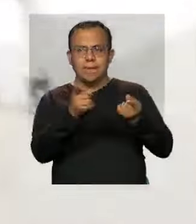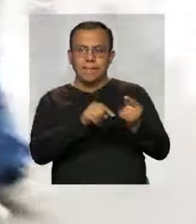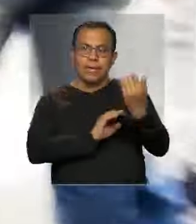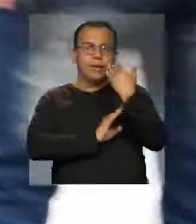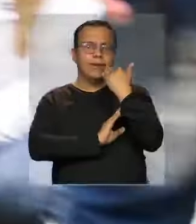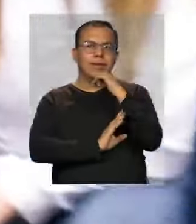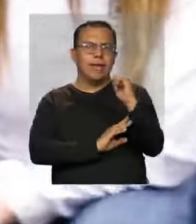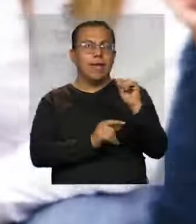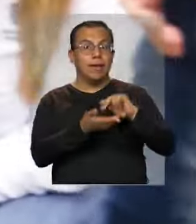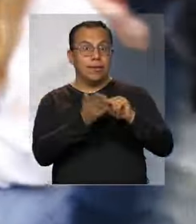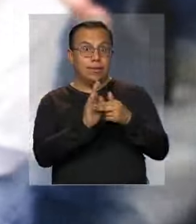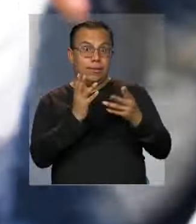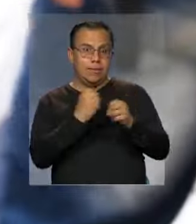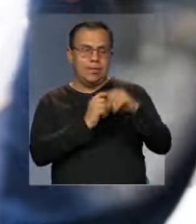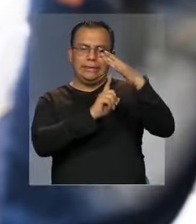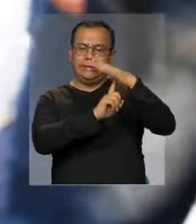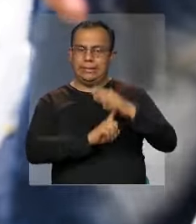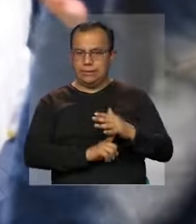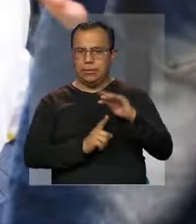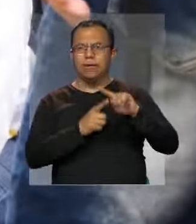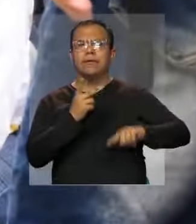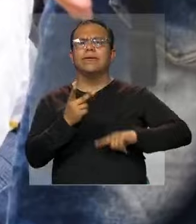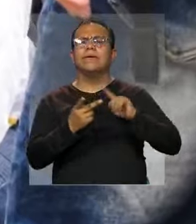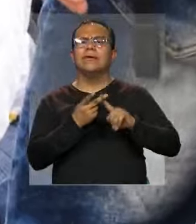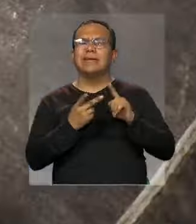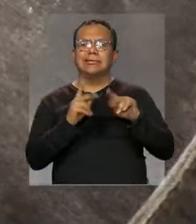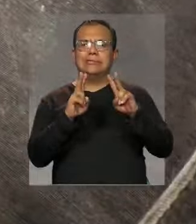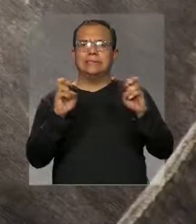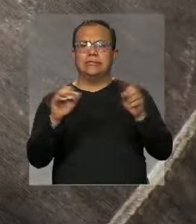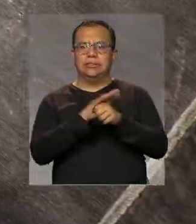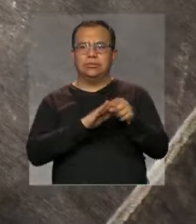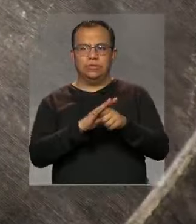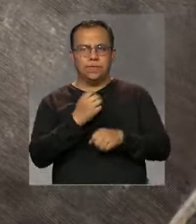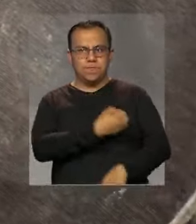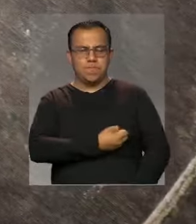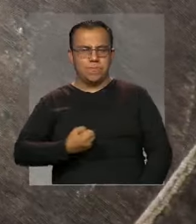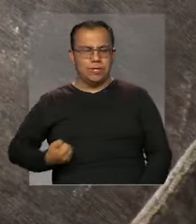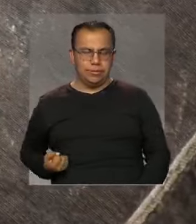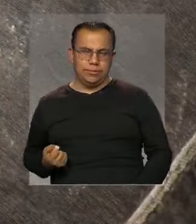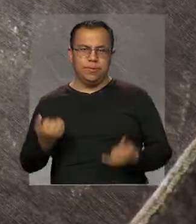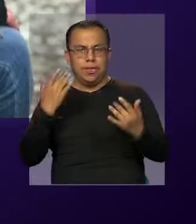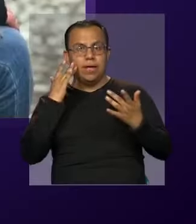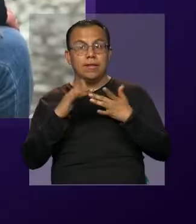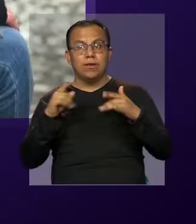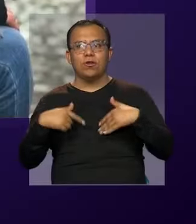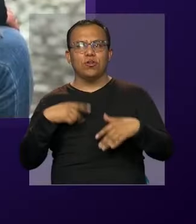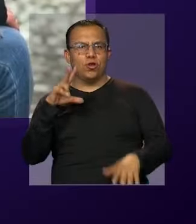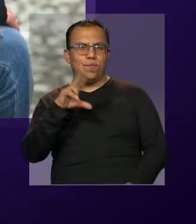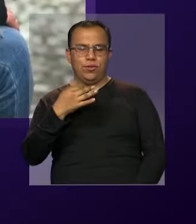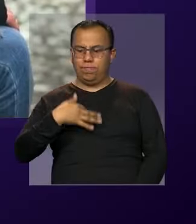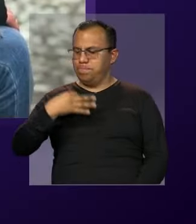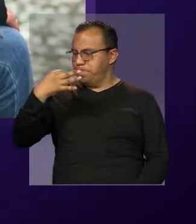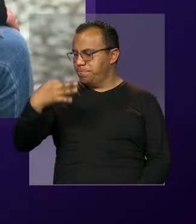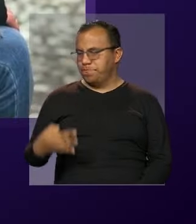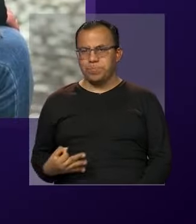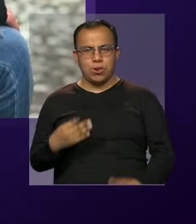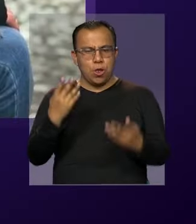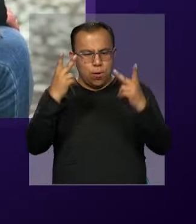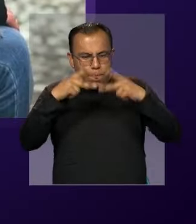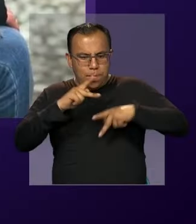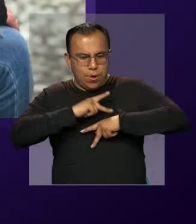y que, aparte de la discriminación, también deben enfrentar el machismo. Se les suele negar su dignidad, su